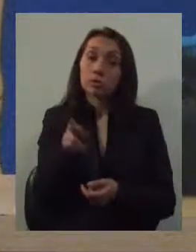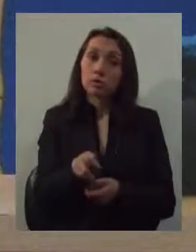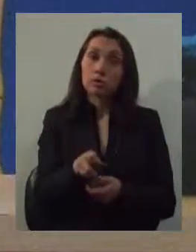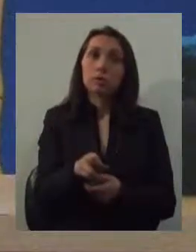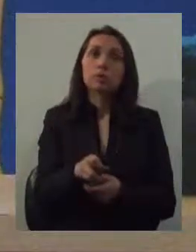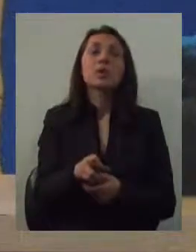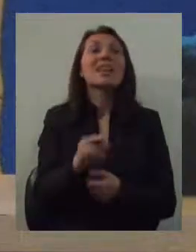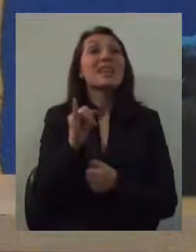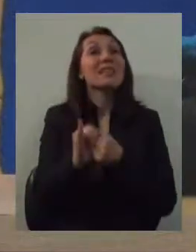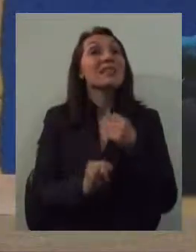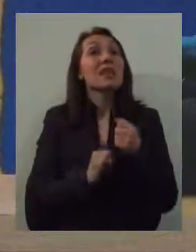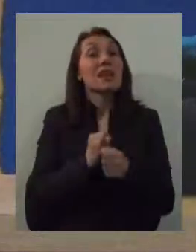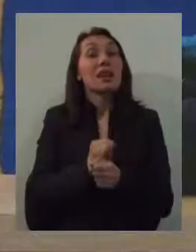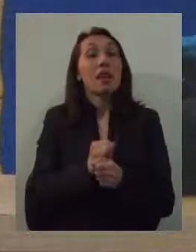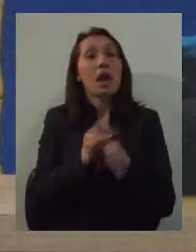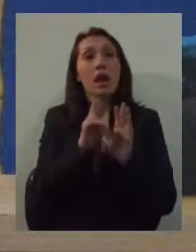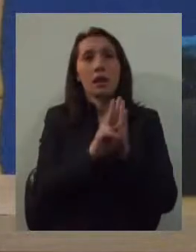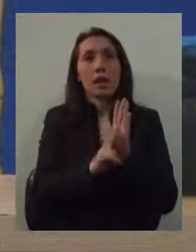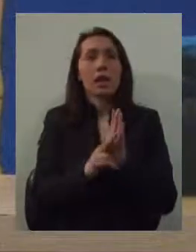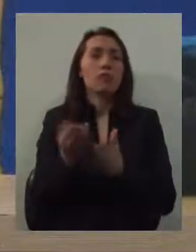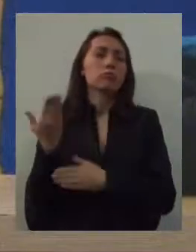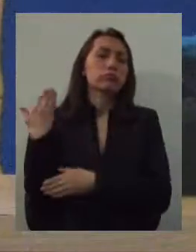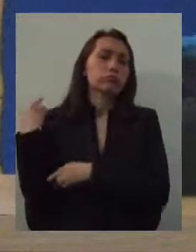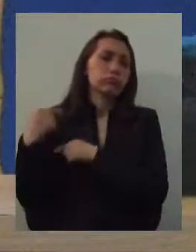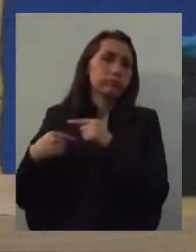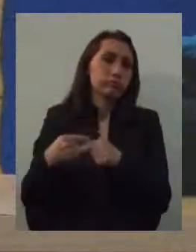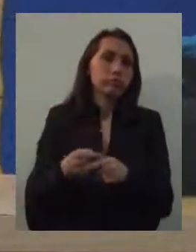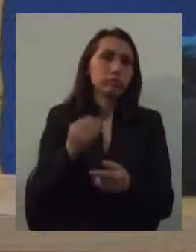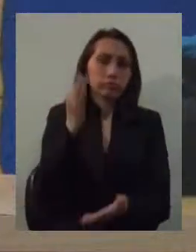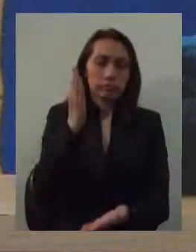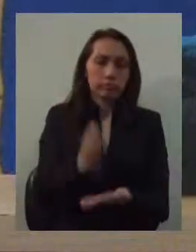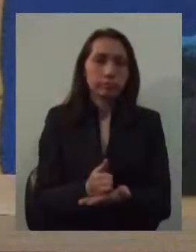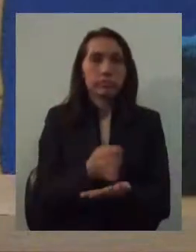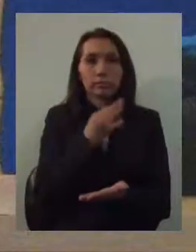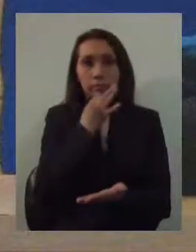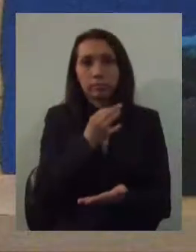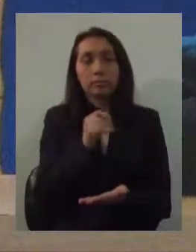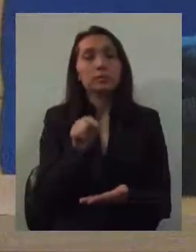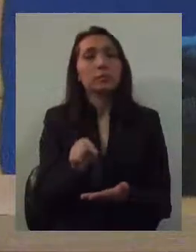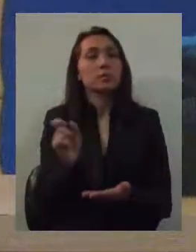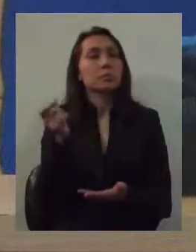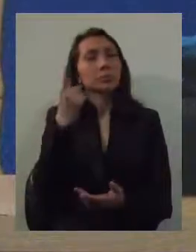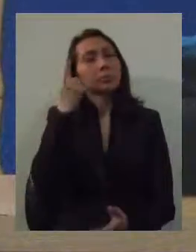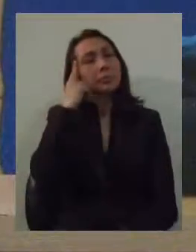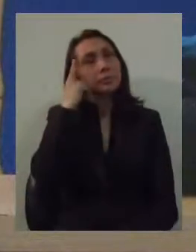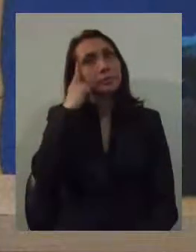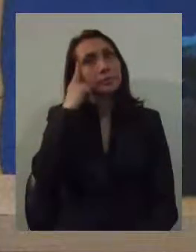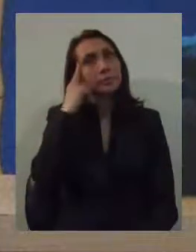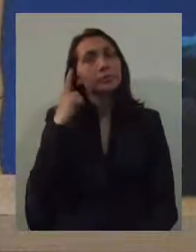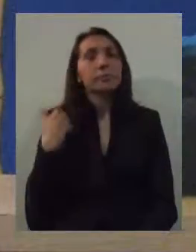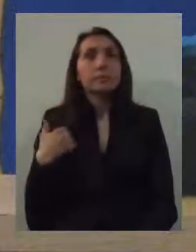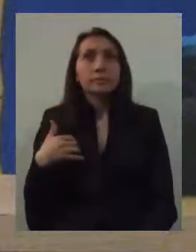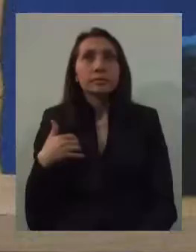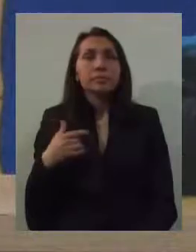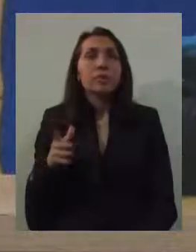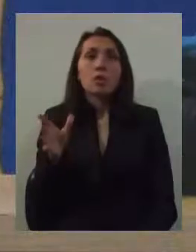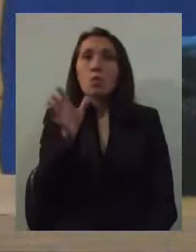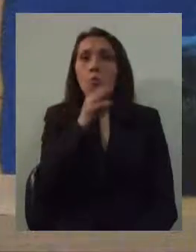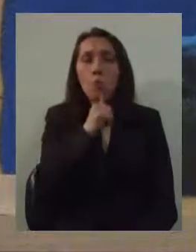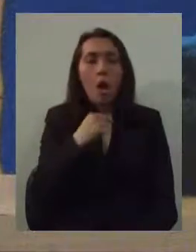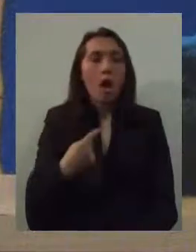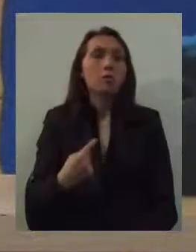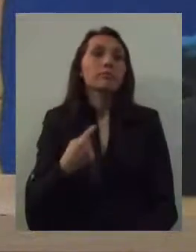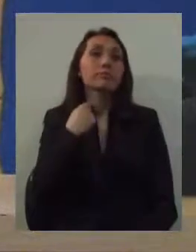jurisdicción internacional argentina. Y lo primero que se nos viene indudablemente a la cabeza es que no haya